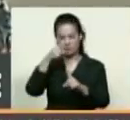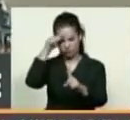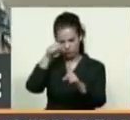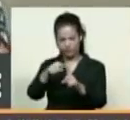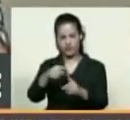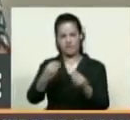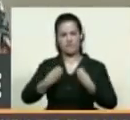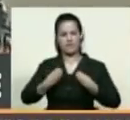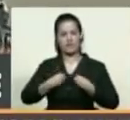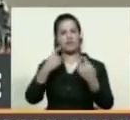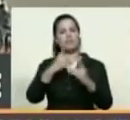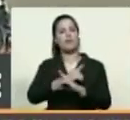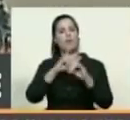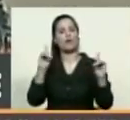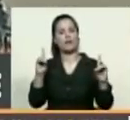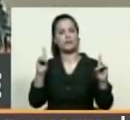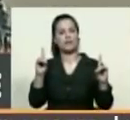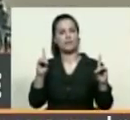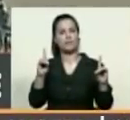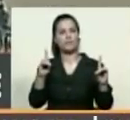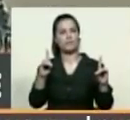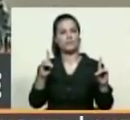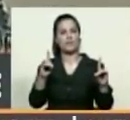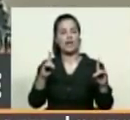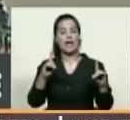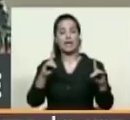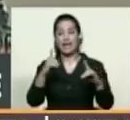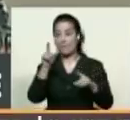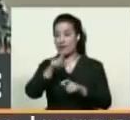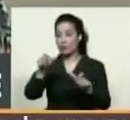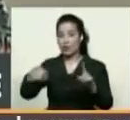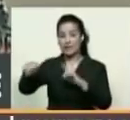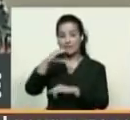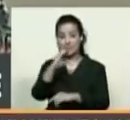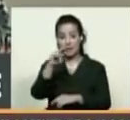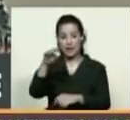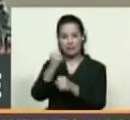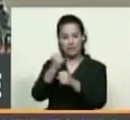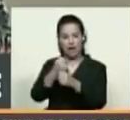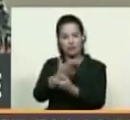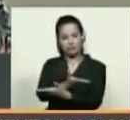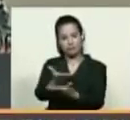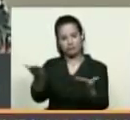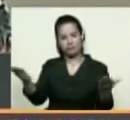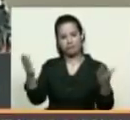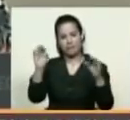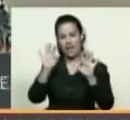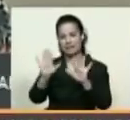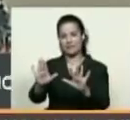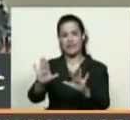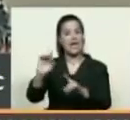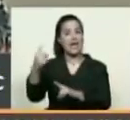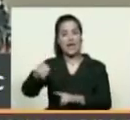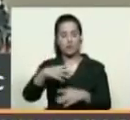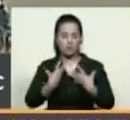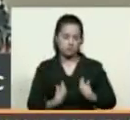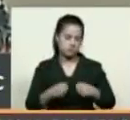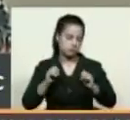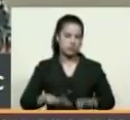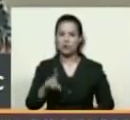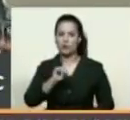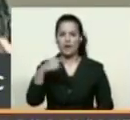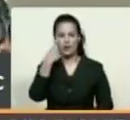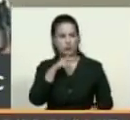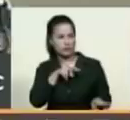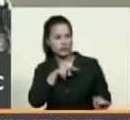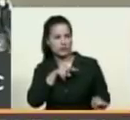vivir en democracia. Estos son los hombres y mujeres del Poder Electoral, que no se rindieron, le vieron la cara al